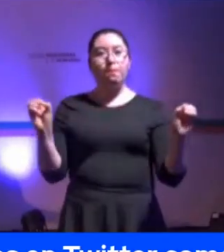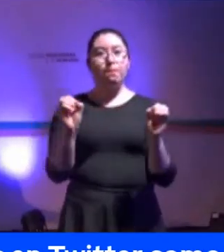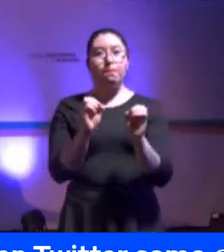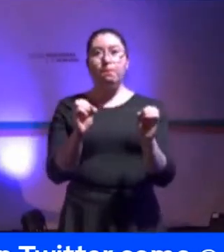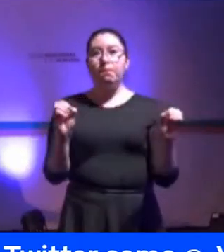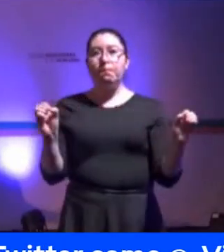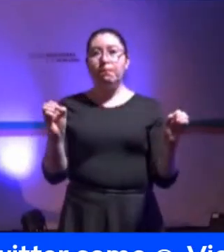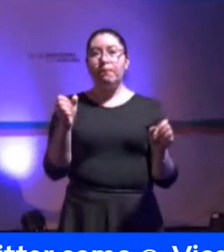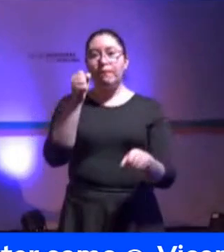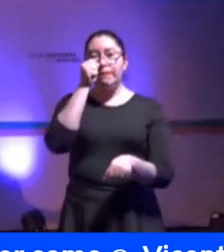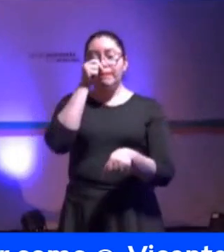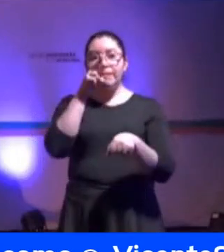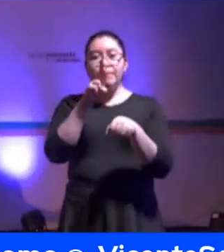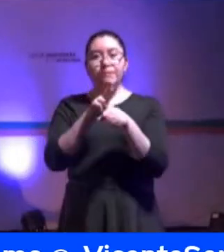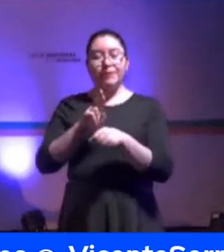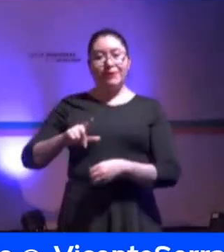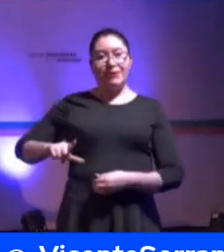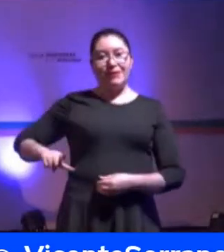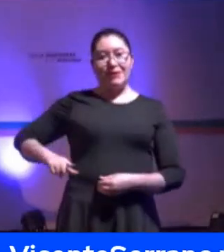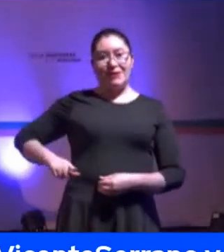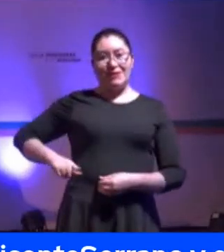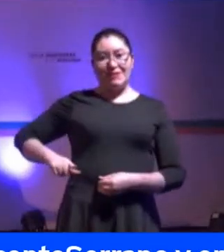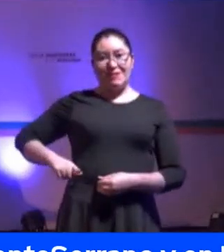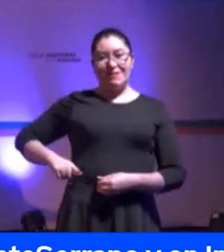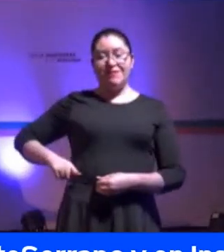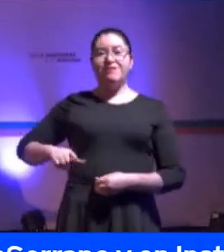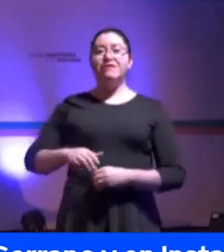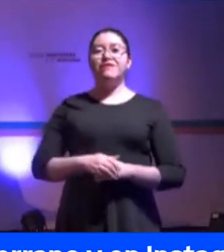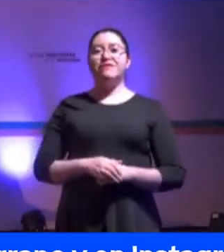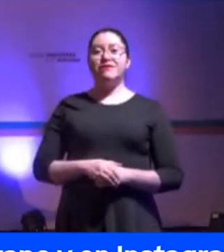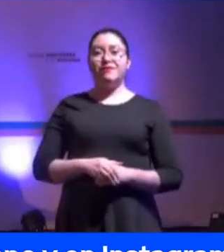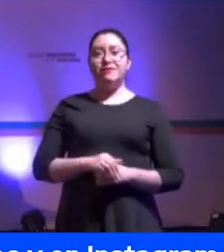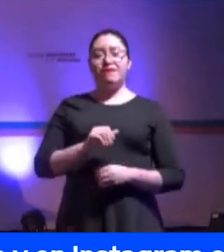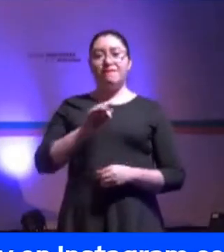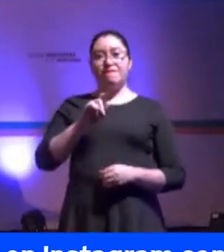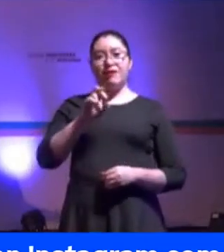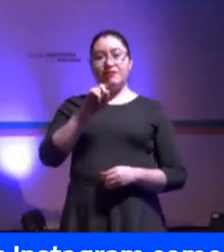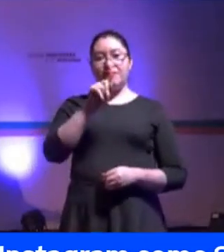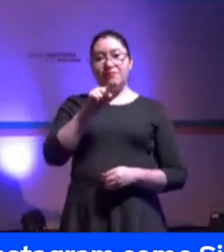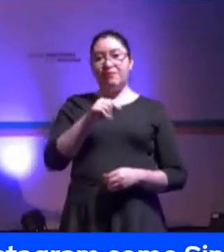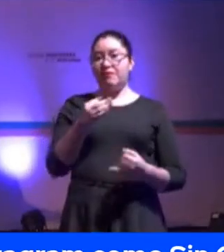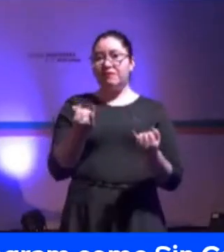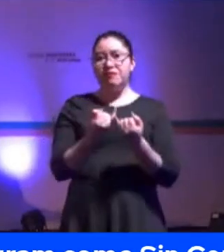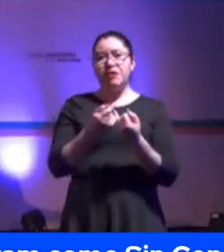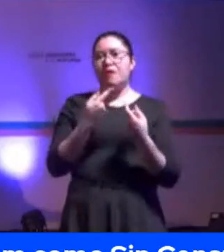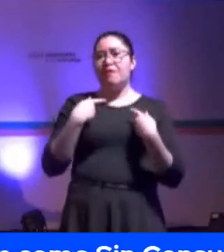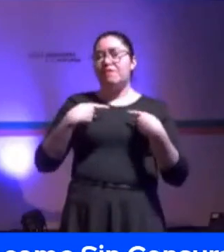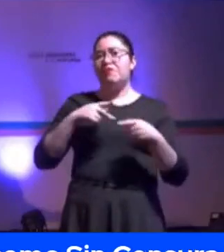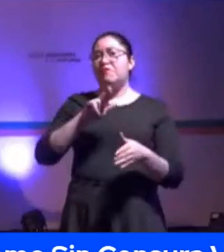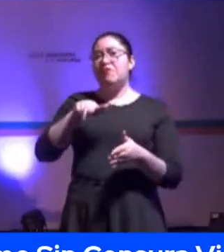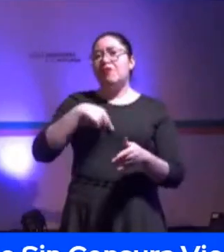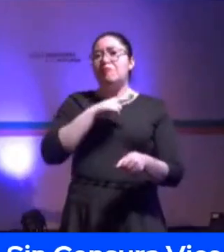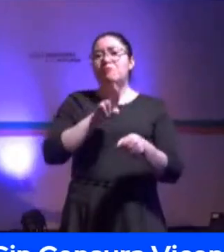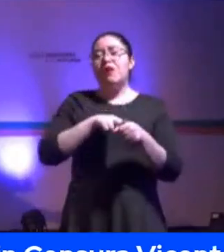El secretario de Gobernación, Adán Augusto López Hernández, como un ciudadano más de esta república.